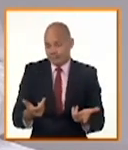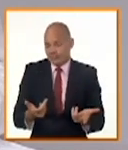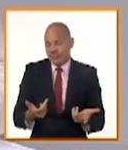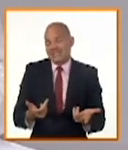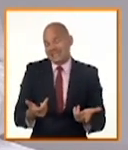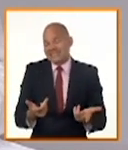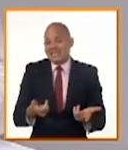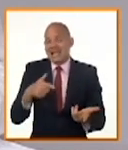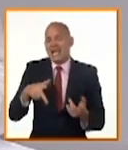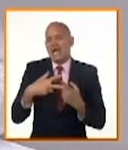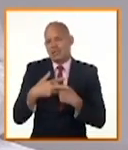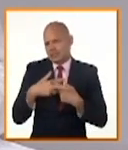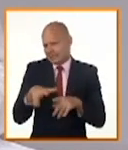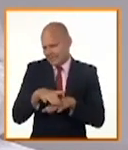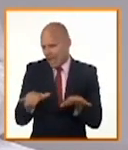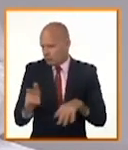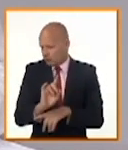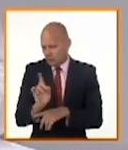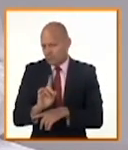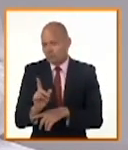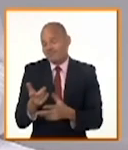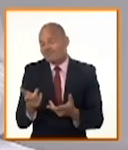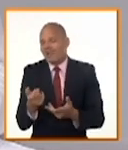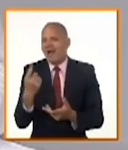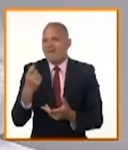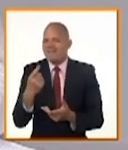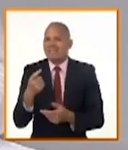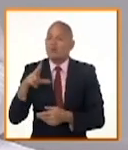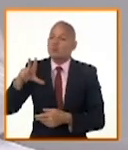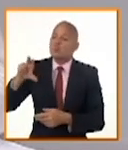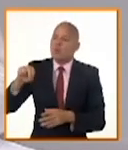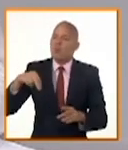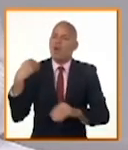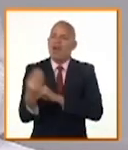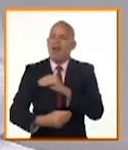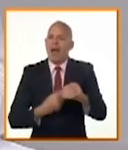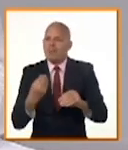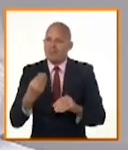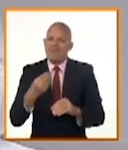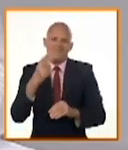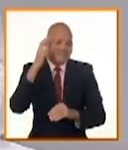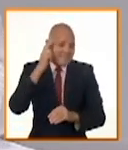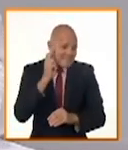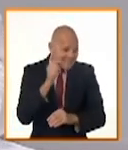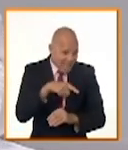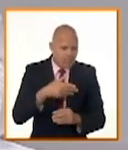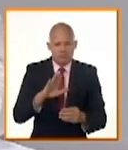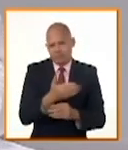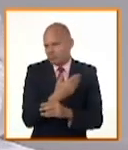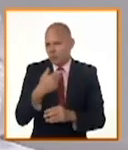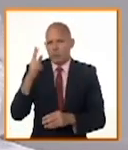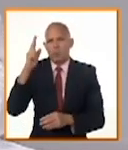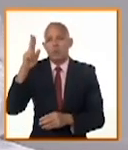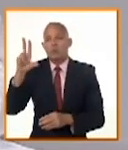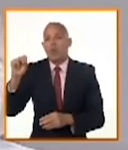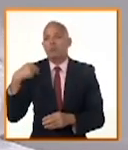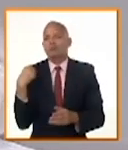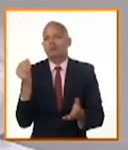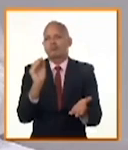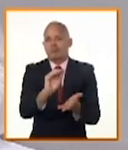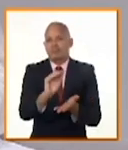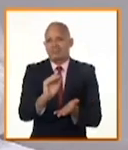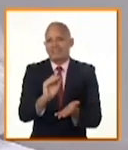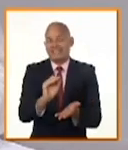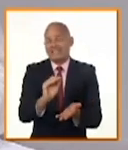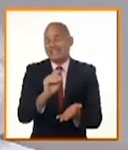pero sí ya se ven algunas señales de una mejor aprovechación aprovechamiento Disculpen de la red de carrera automático ya viernes tuvimos un